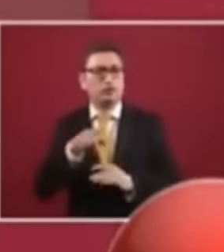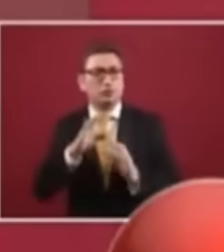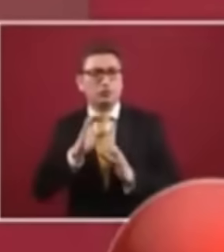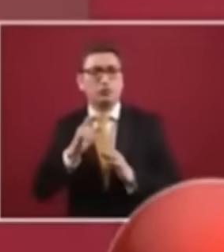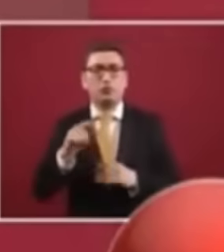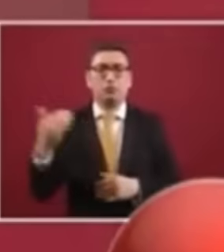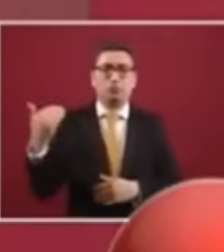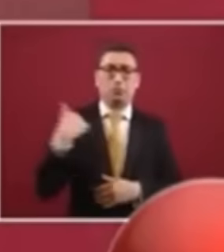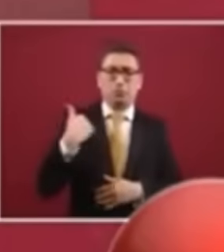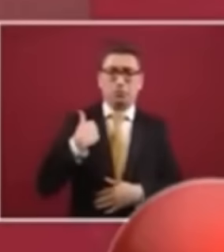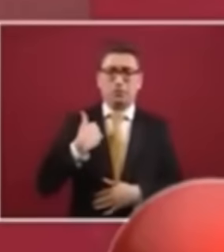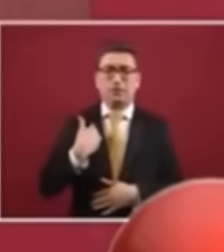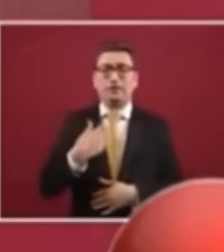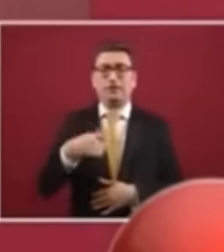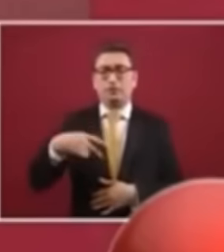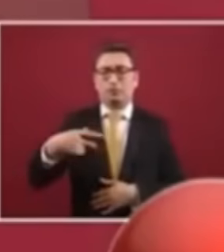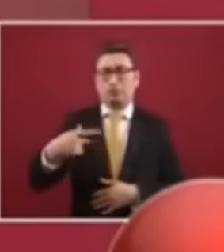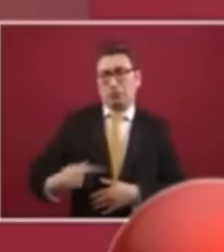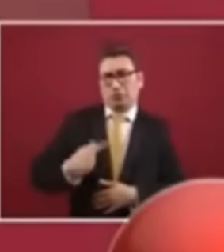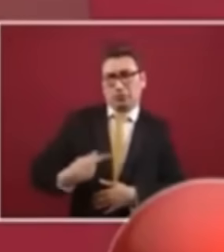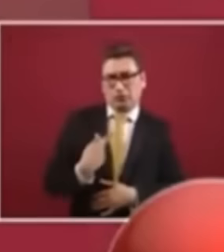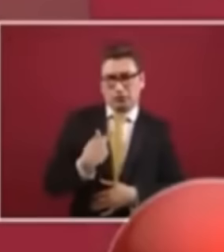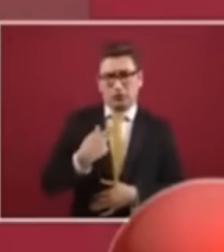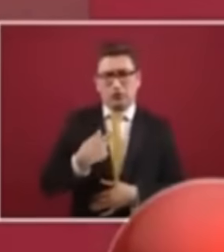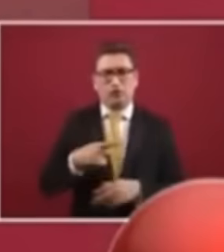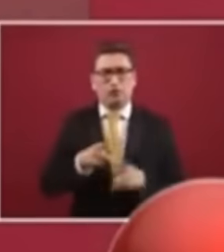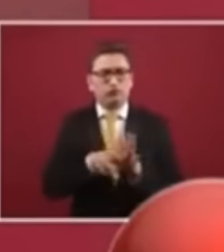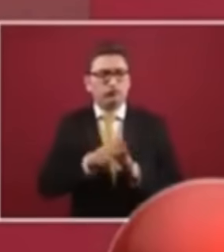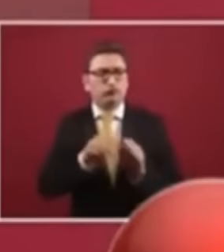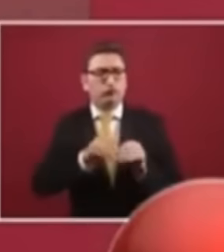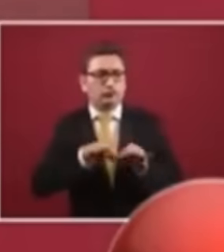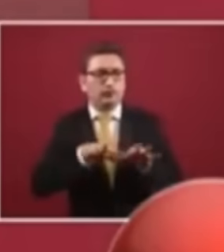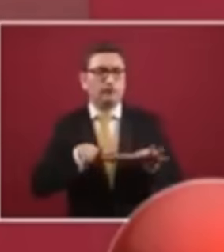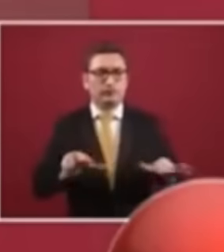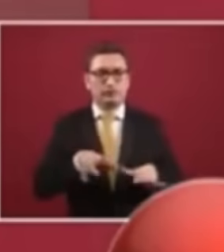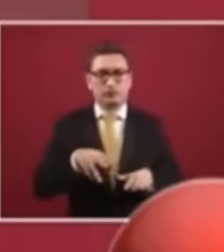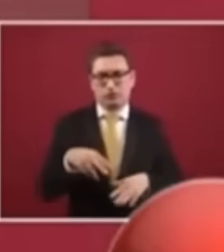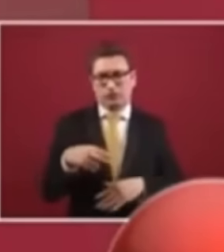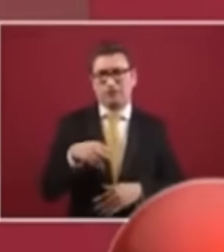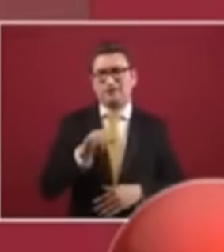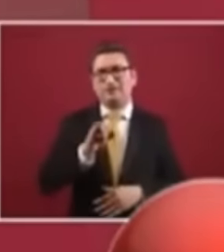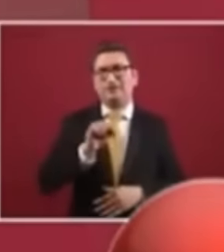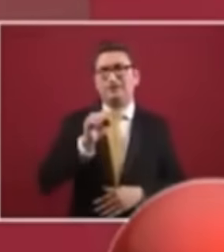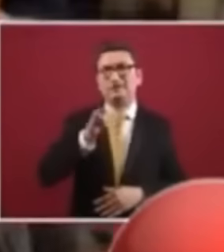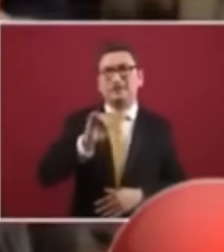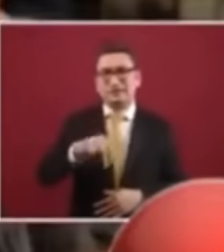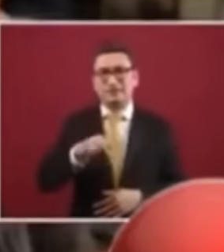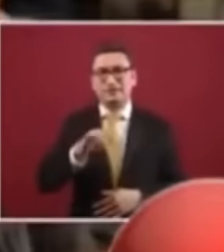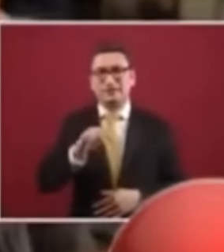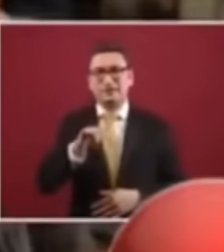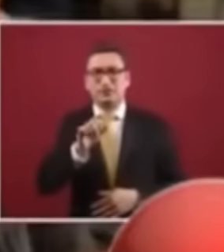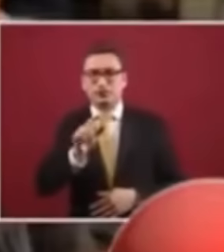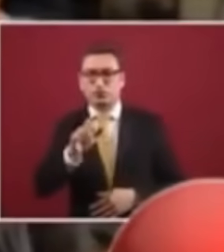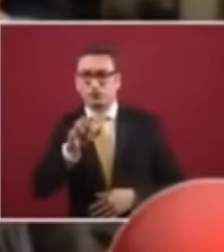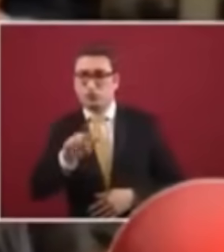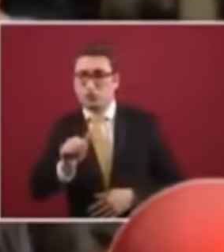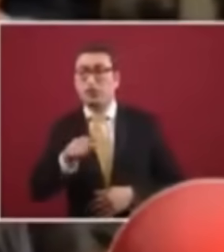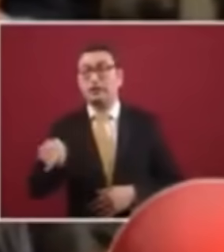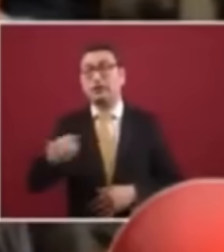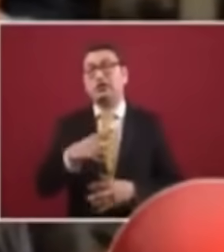nuestro medio sin censura y otros medios independientes o alternativos los nuevos chayoteros de su